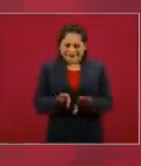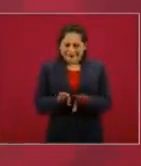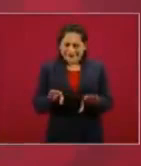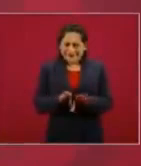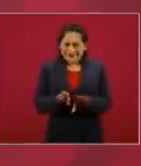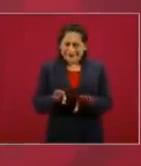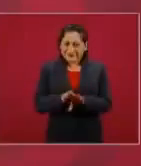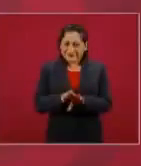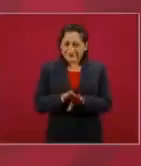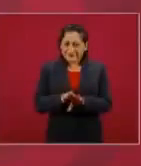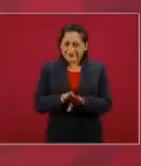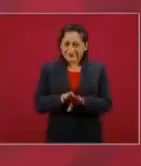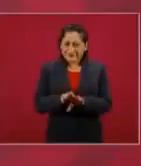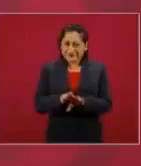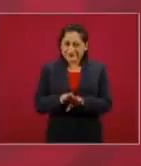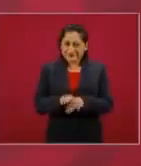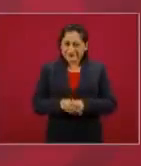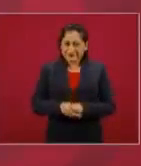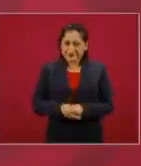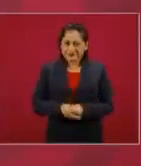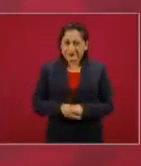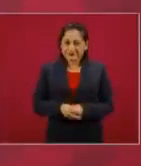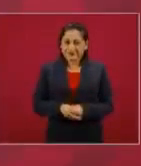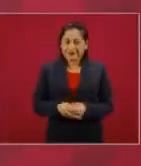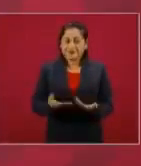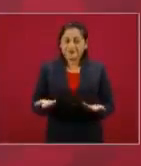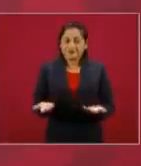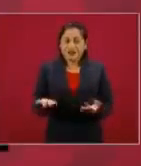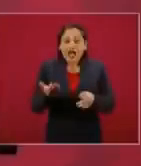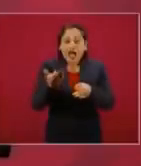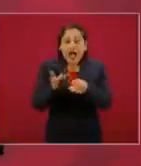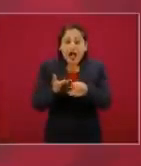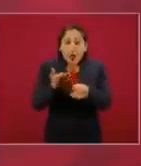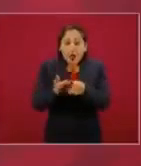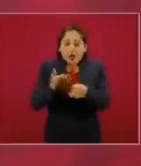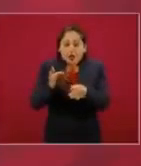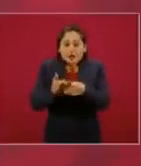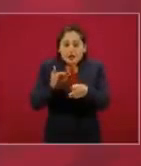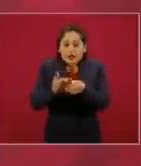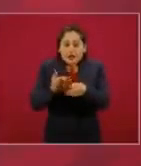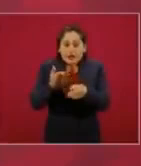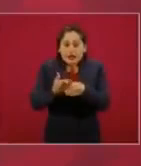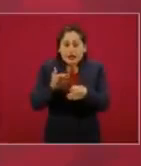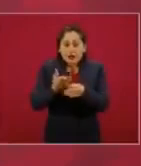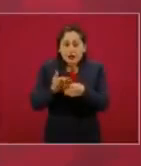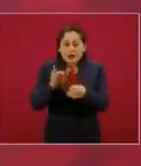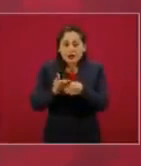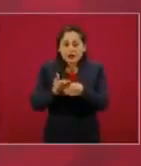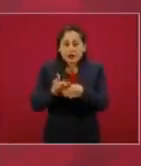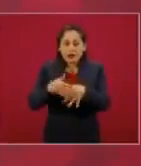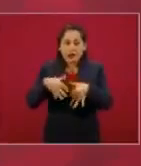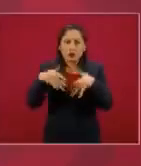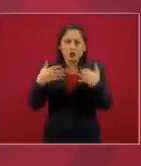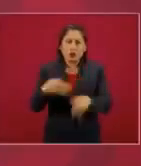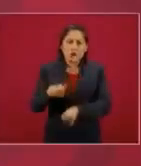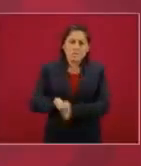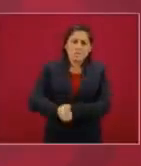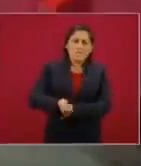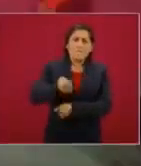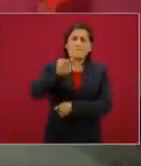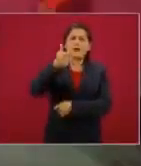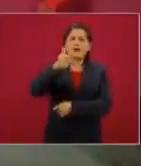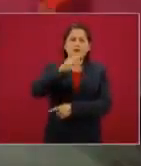eh de contraste entre lo que dice el presidente y lo que termina haciendo hay una marcada